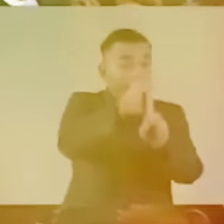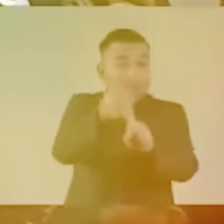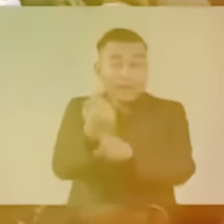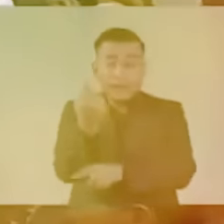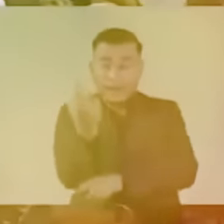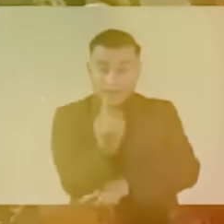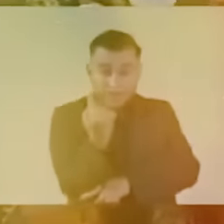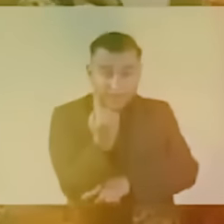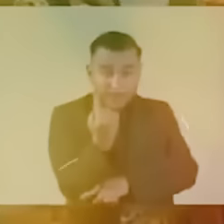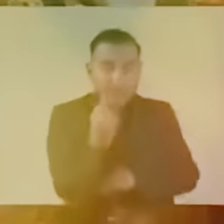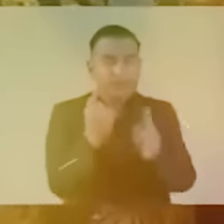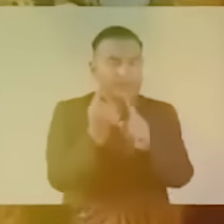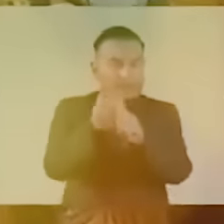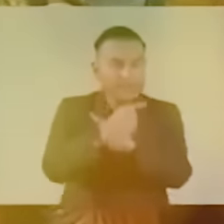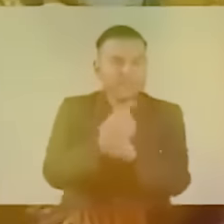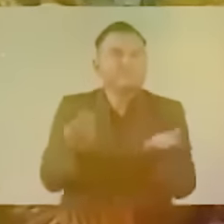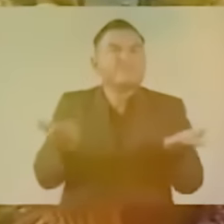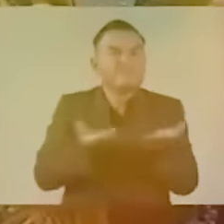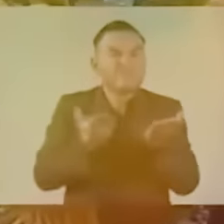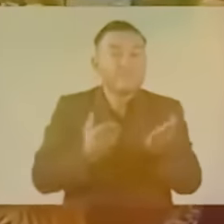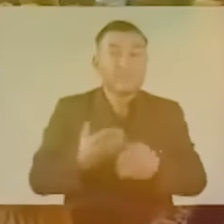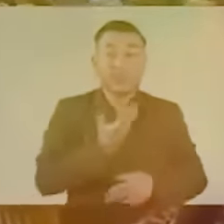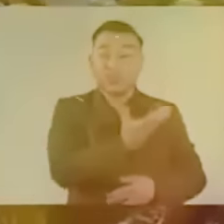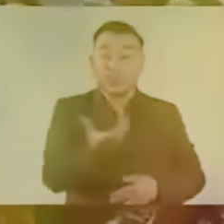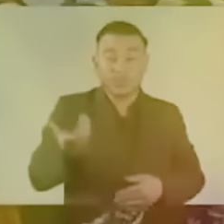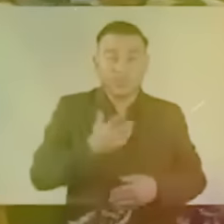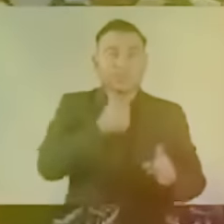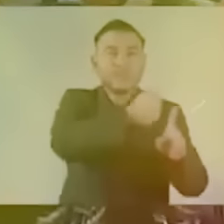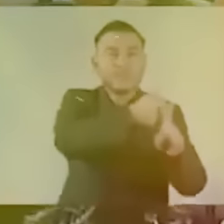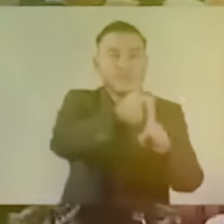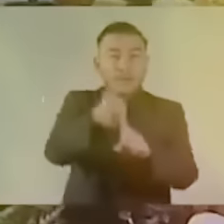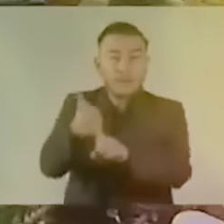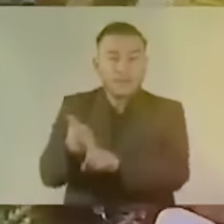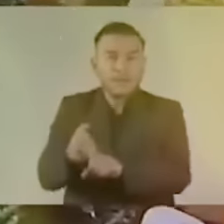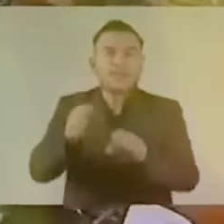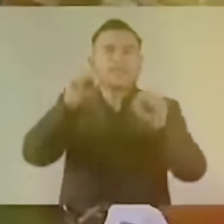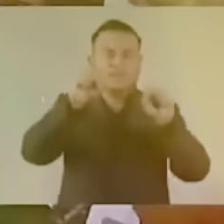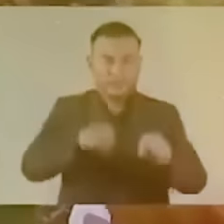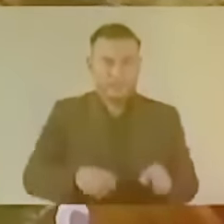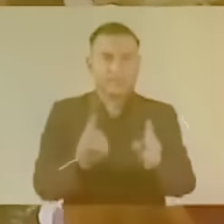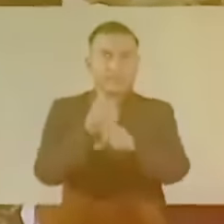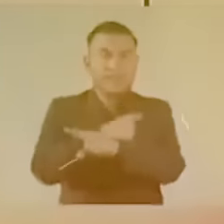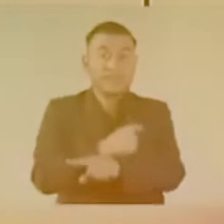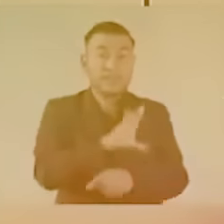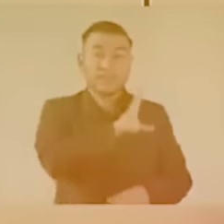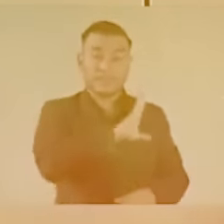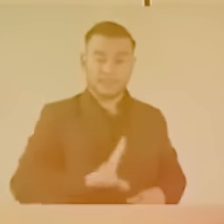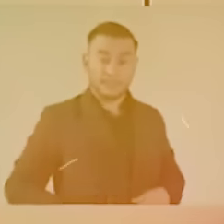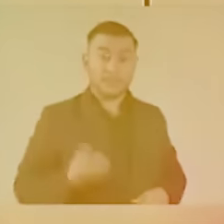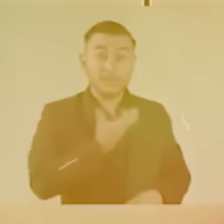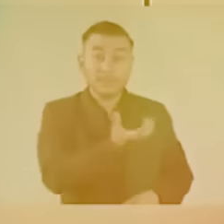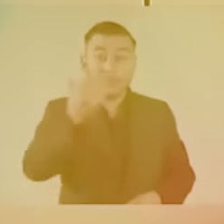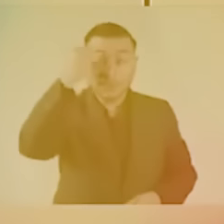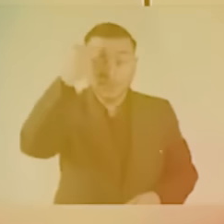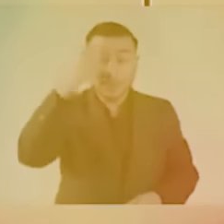nosotros. Cada uno de nosotros vamos a hacer nuestra parte y cada uno de nosotros vamos a cambiar El Salvador haciendo lo que nos corresponde. A